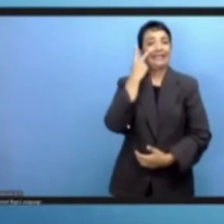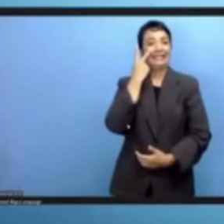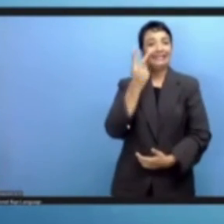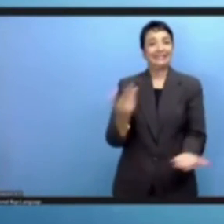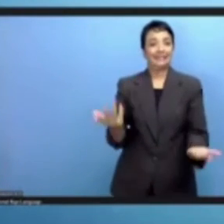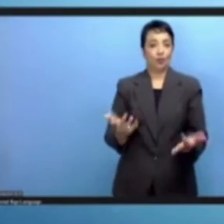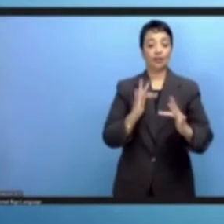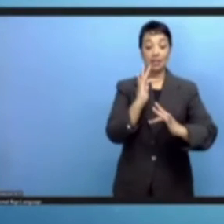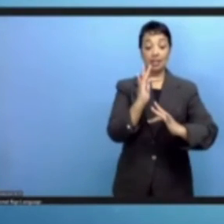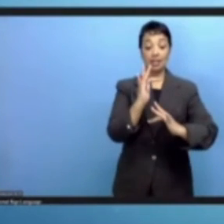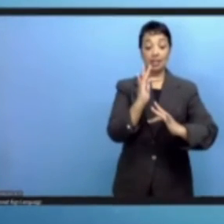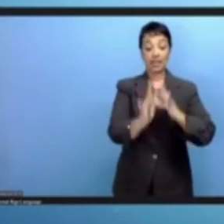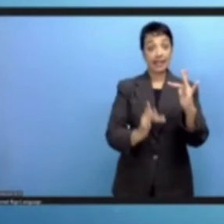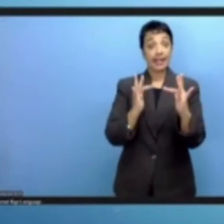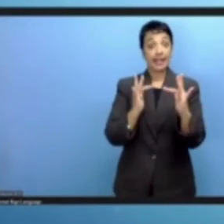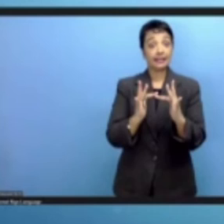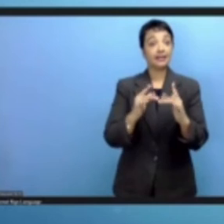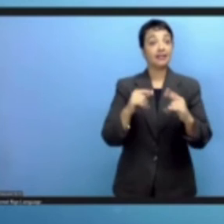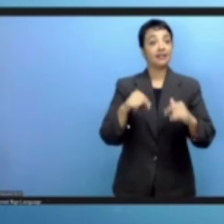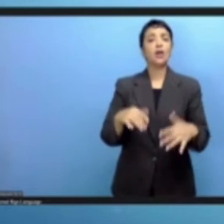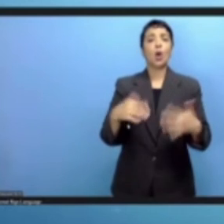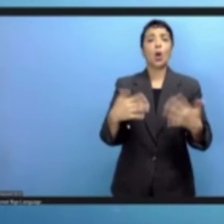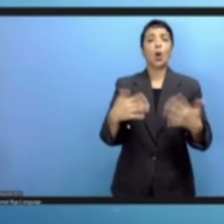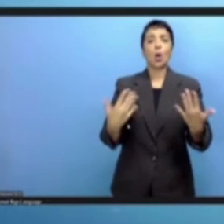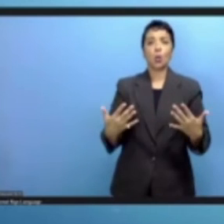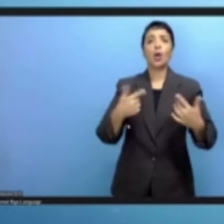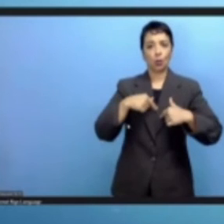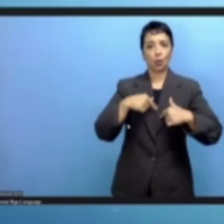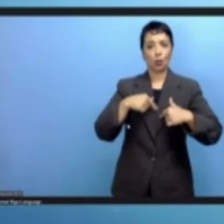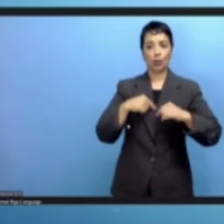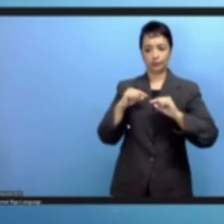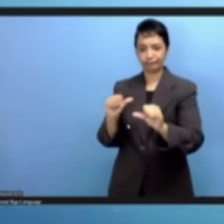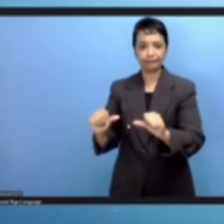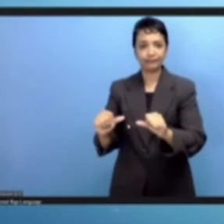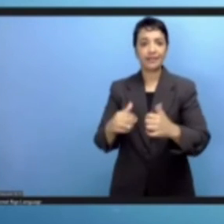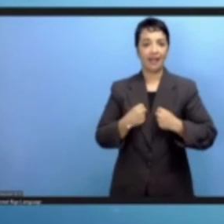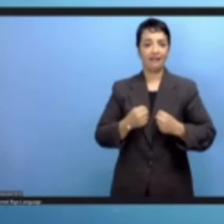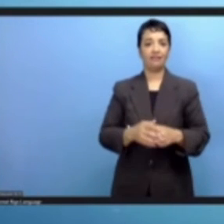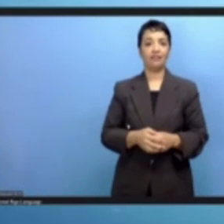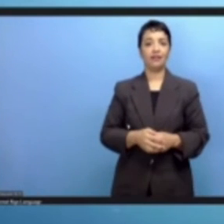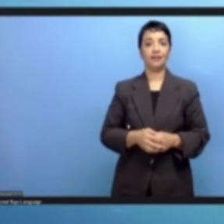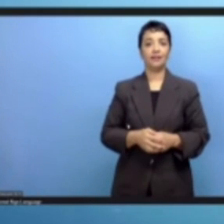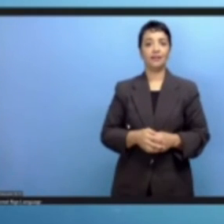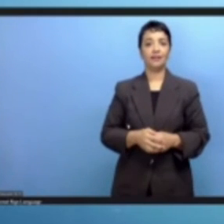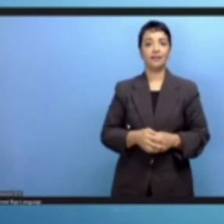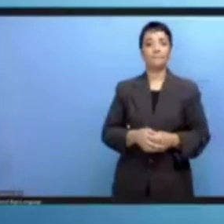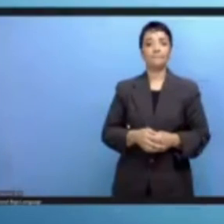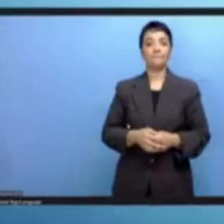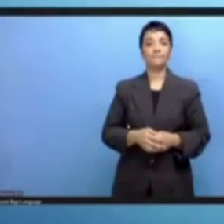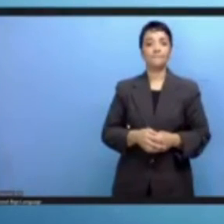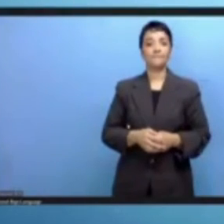respecto del principio de neutralidad en la internet es fundamental